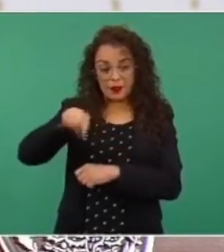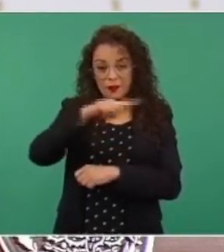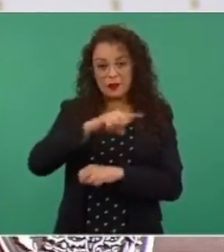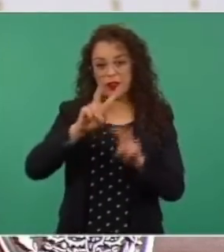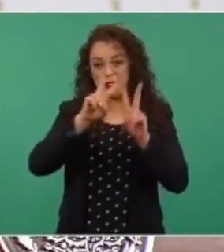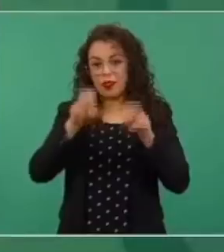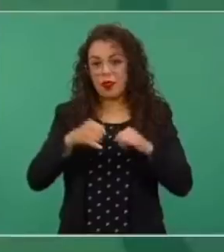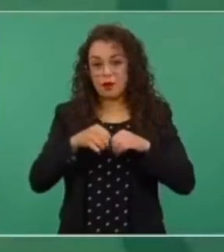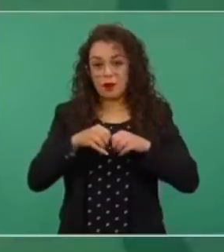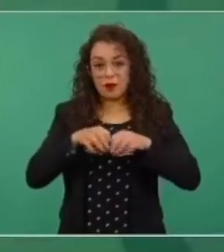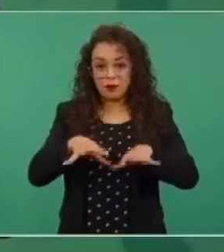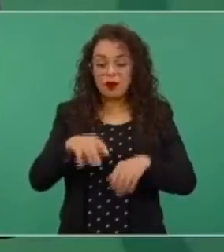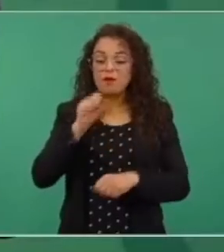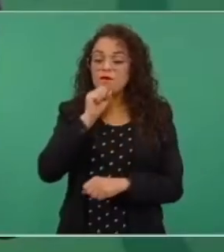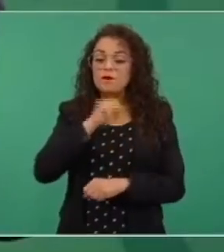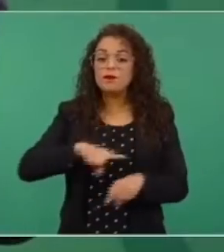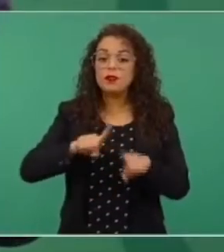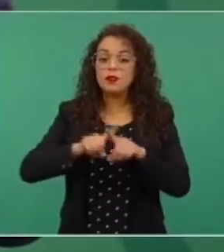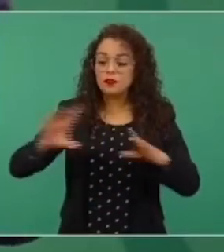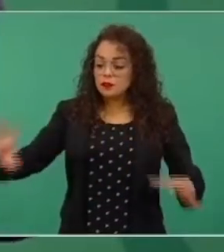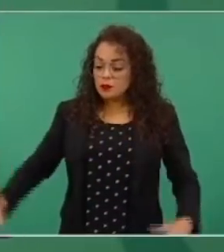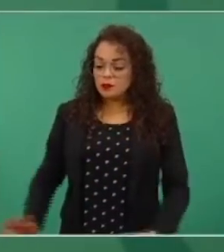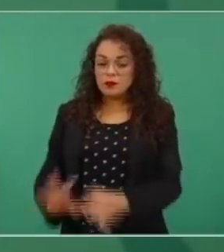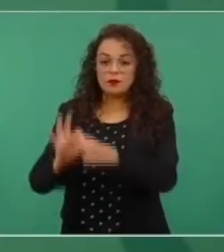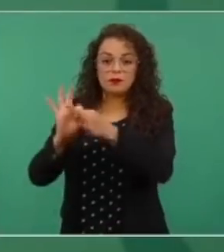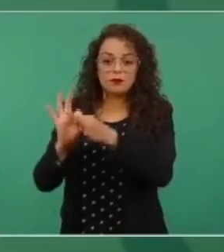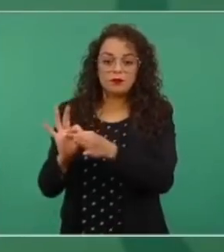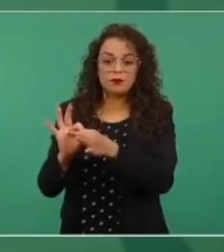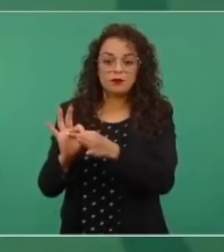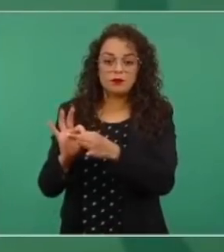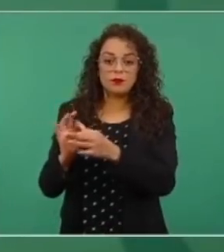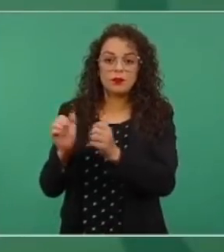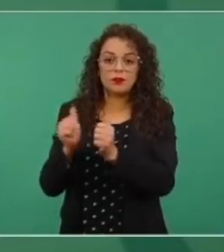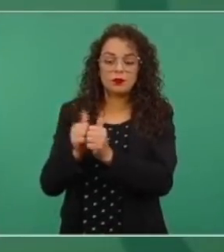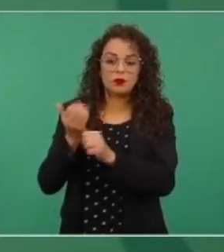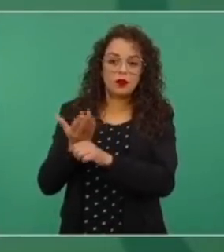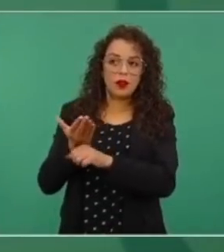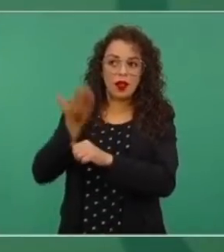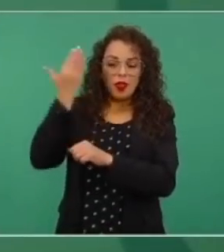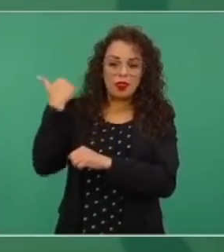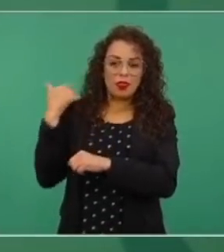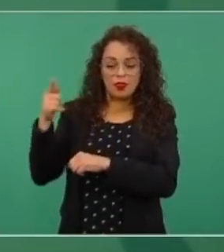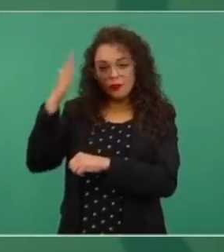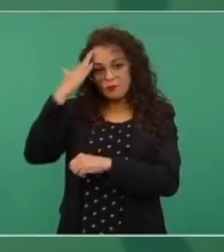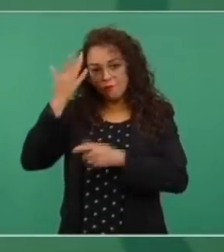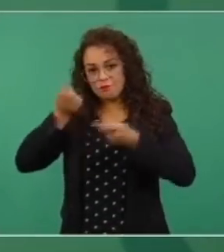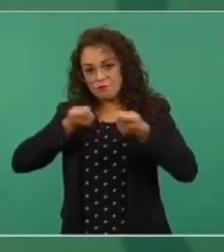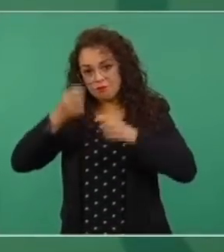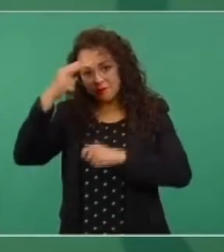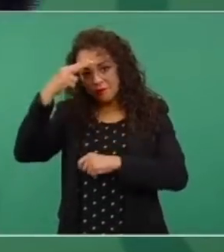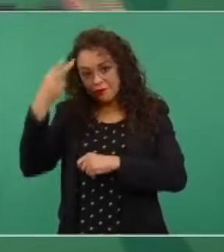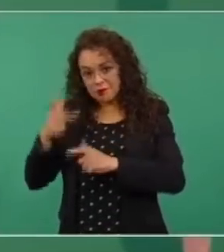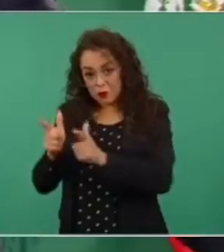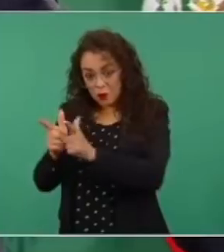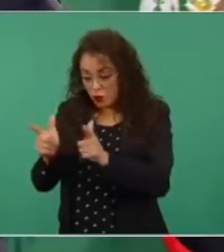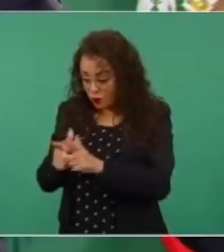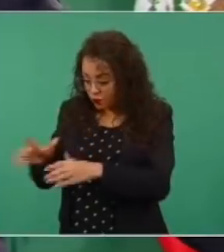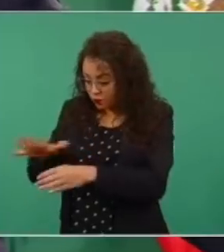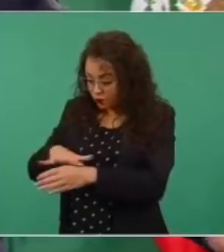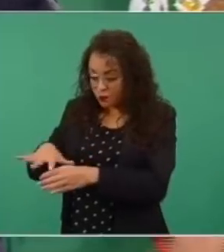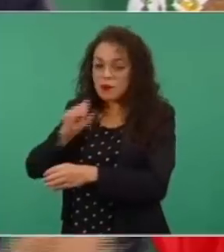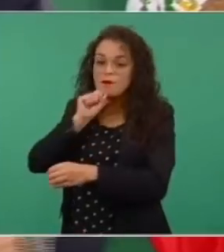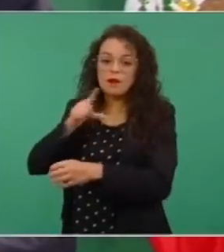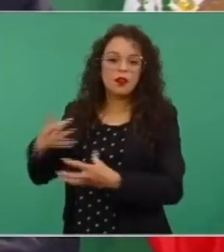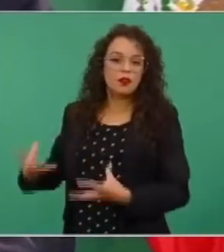pertenecen a los que antes dominaban México, son parte de la estructura